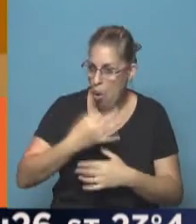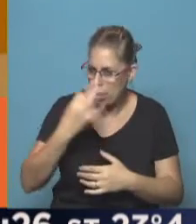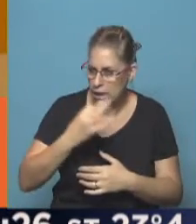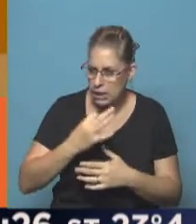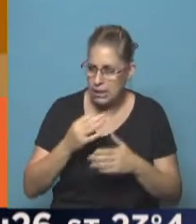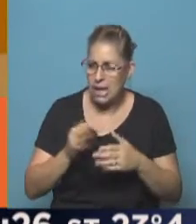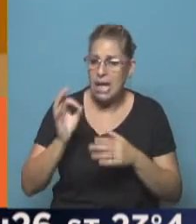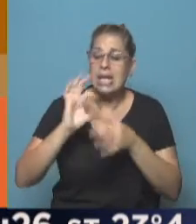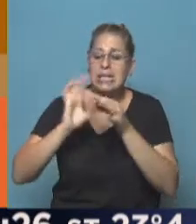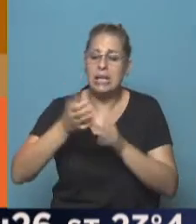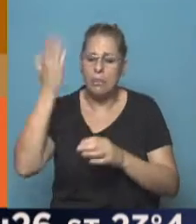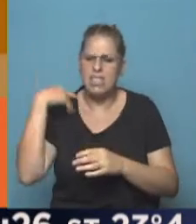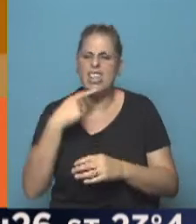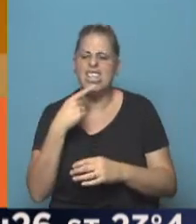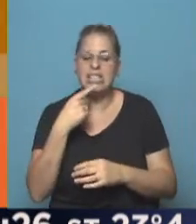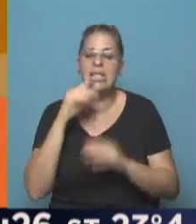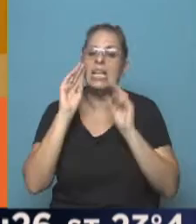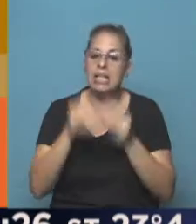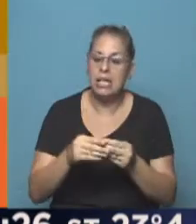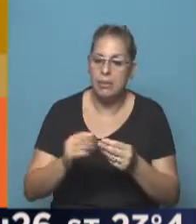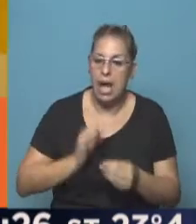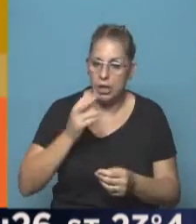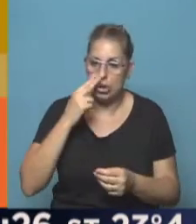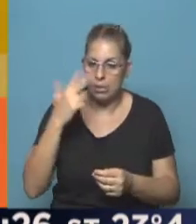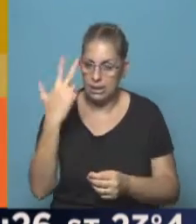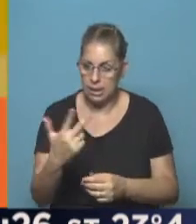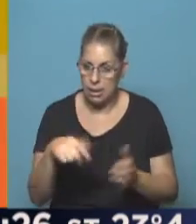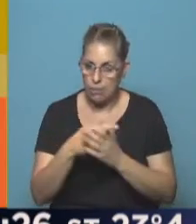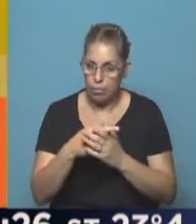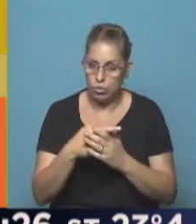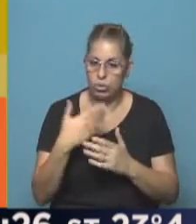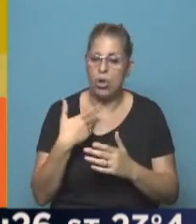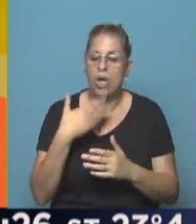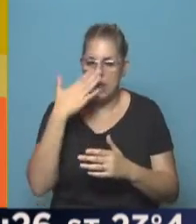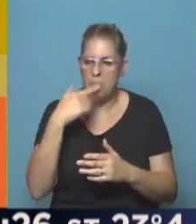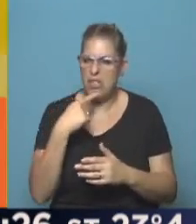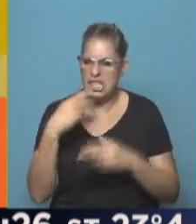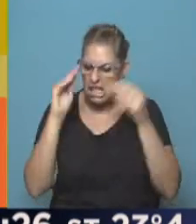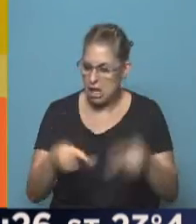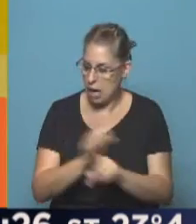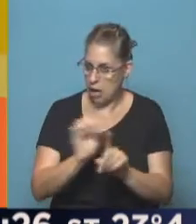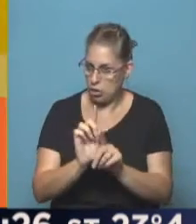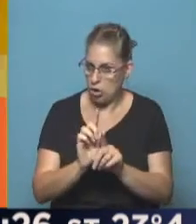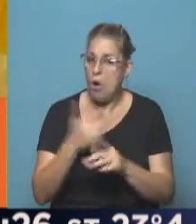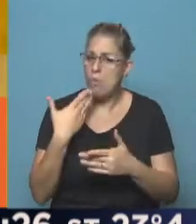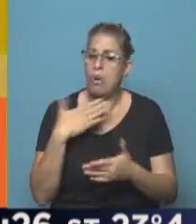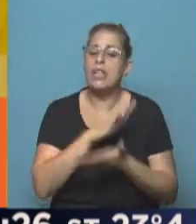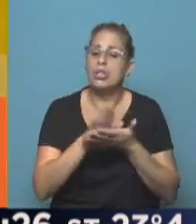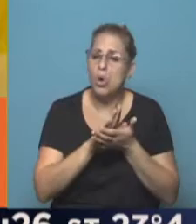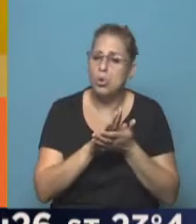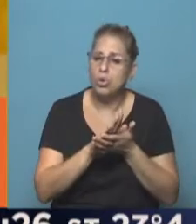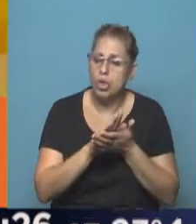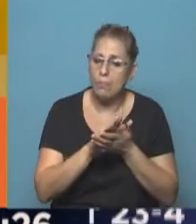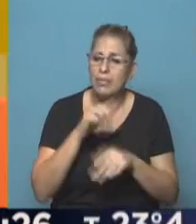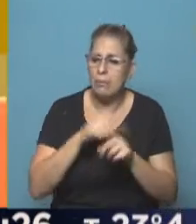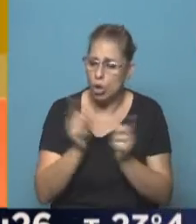todo el siglo pasado... En este caso le dictan la quiebra en el 2003. Sí, pero esa quiebra es revocada y se le permite la solución preventiva. Y del